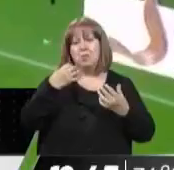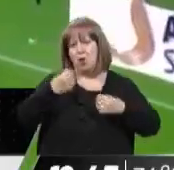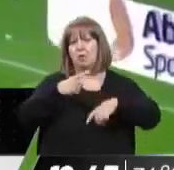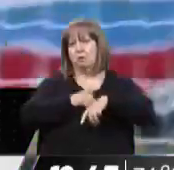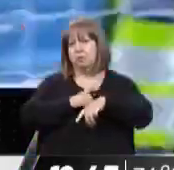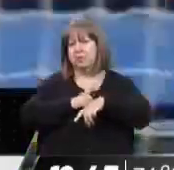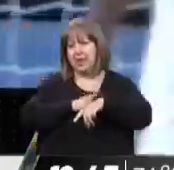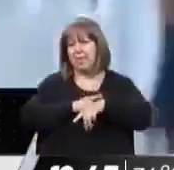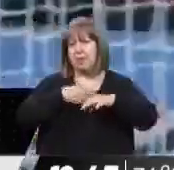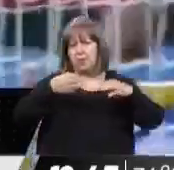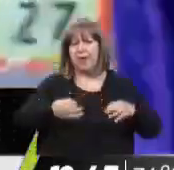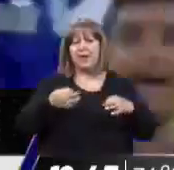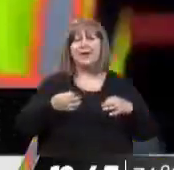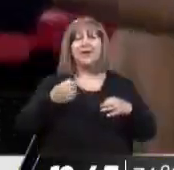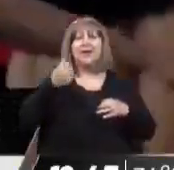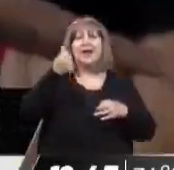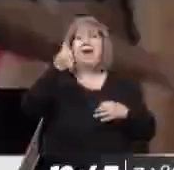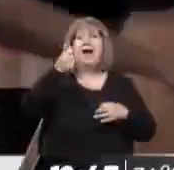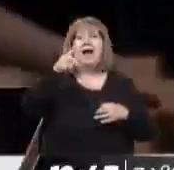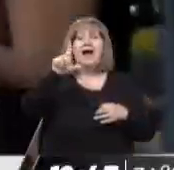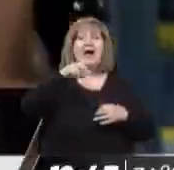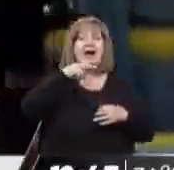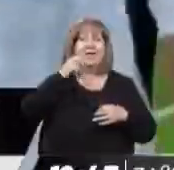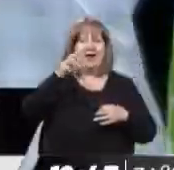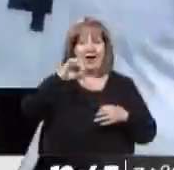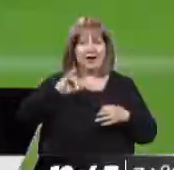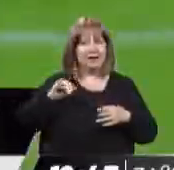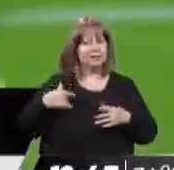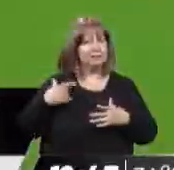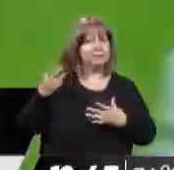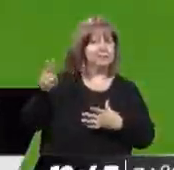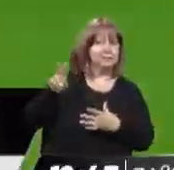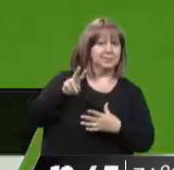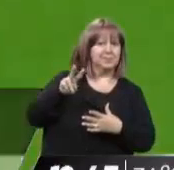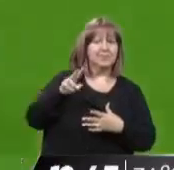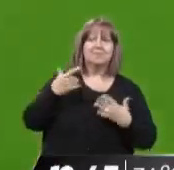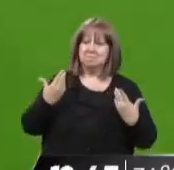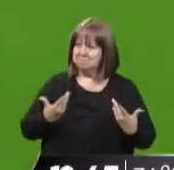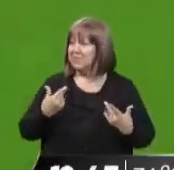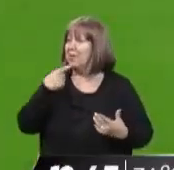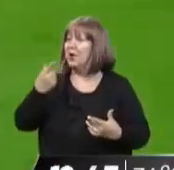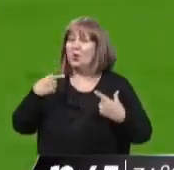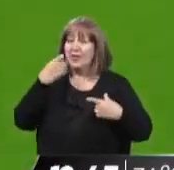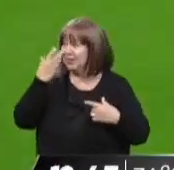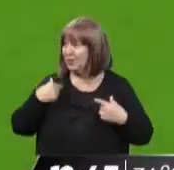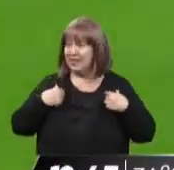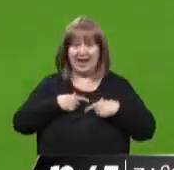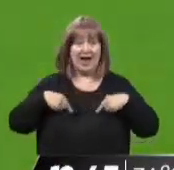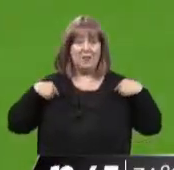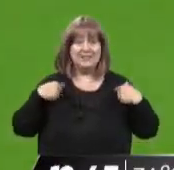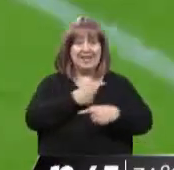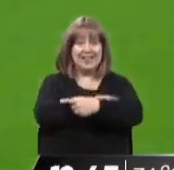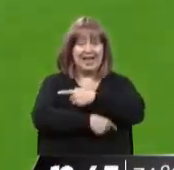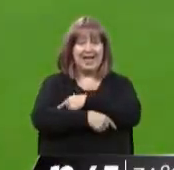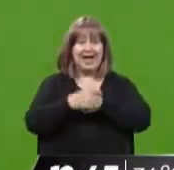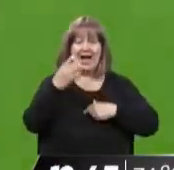el partido. Qué bueno es que Julián Álvarez marque goles en la previa. Sí, sí, sí. ¿Les gusta la camiseta alternativa argentina? Me encanta. Ya, ¿te gusta? Me